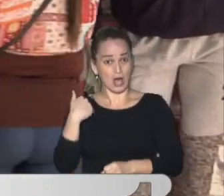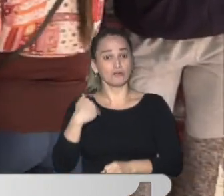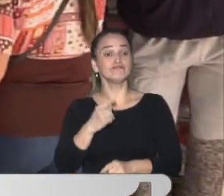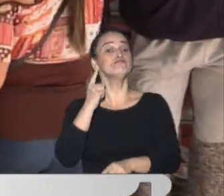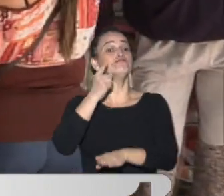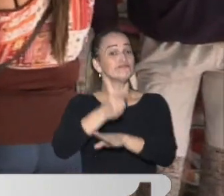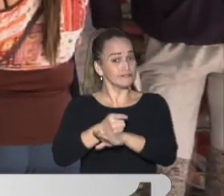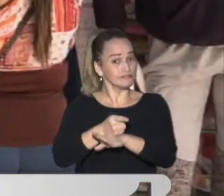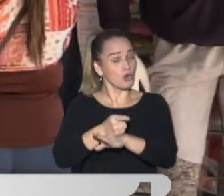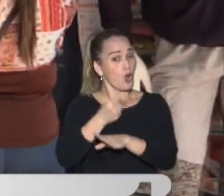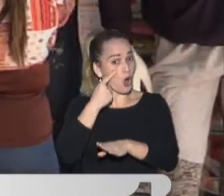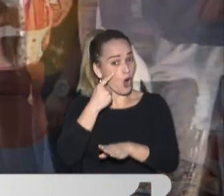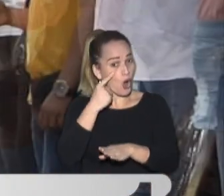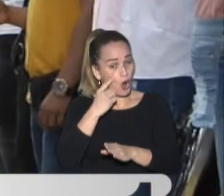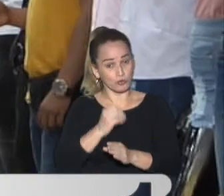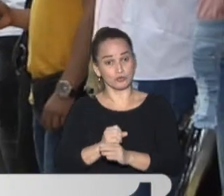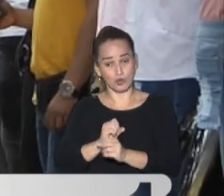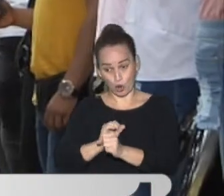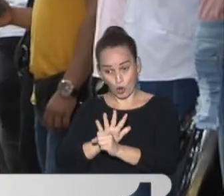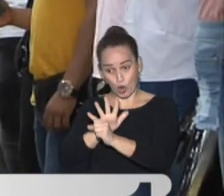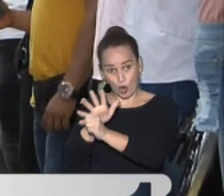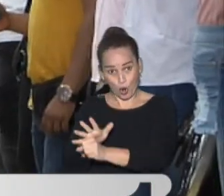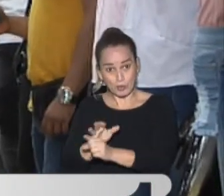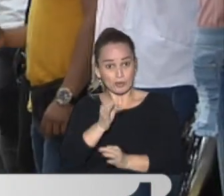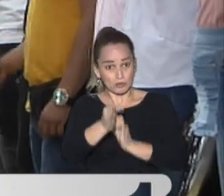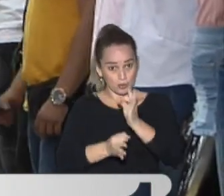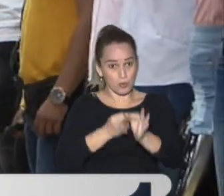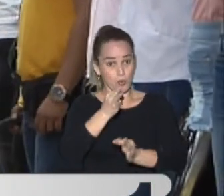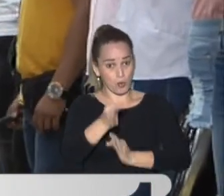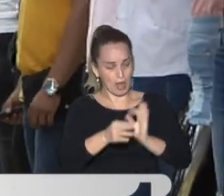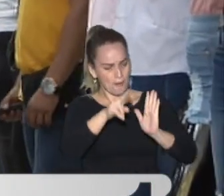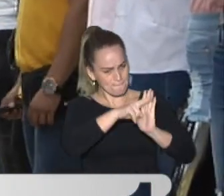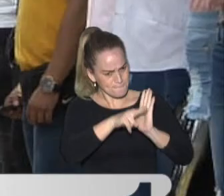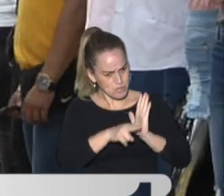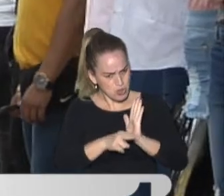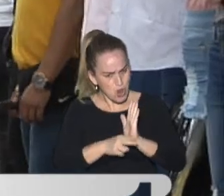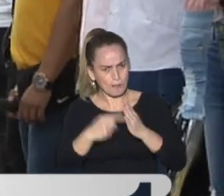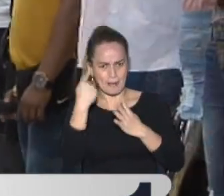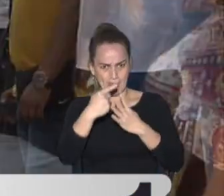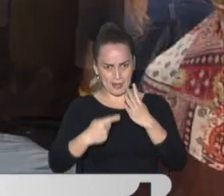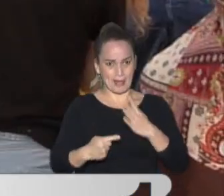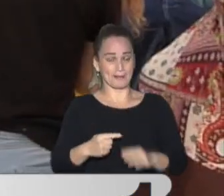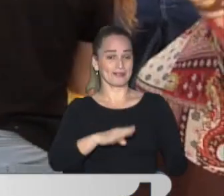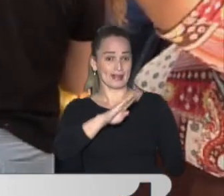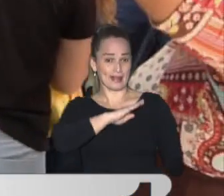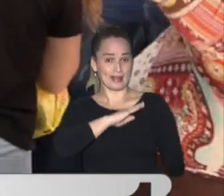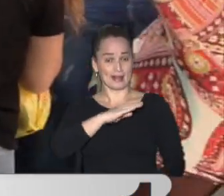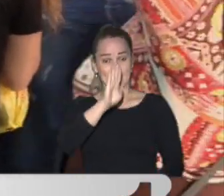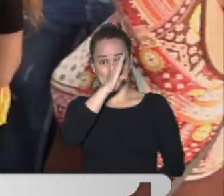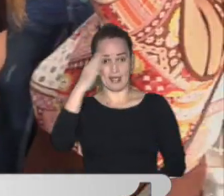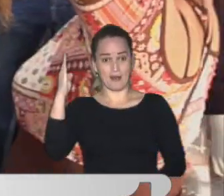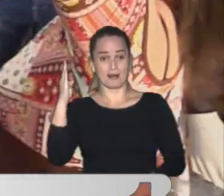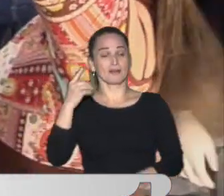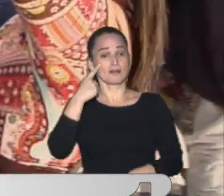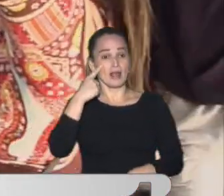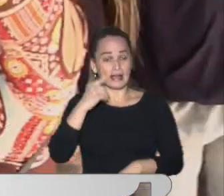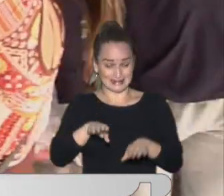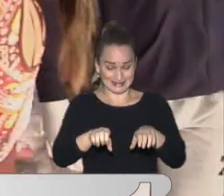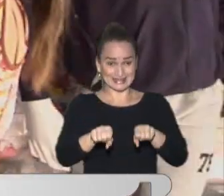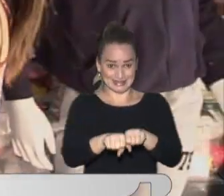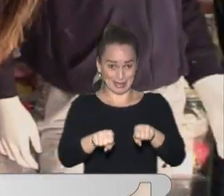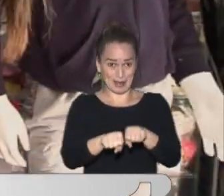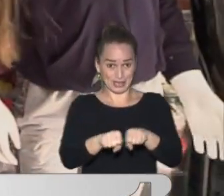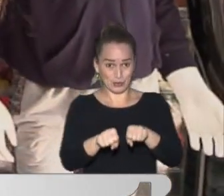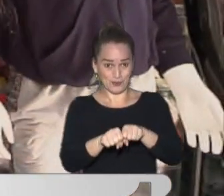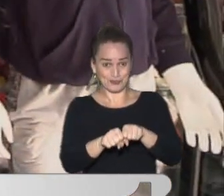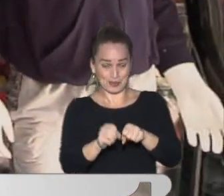prevención del COVID. De acuerdo con lo que se ha reseñado en último comunicado de la Alcaldía de Barranquilla, la desinfección de zapatos, el